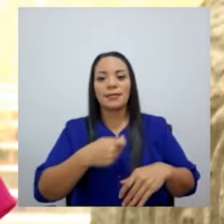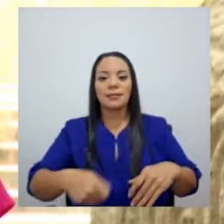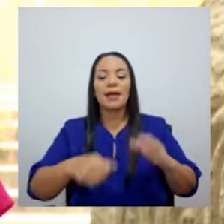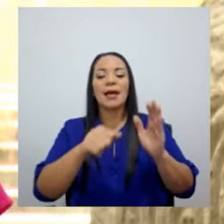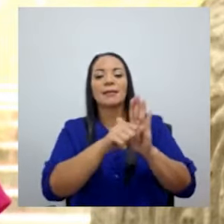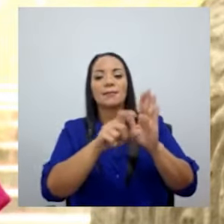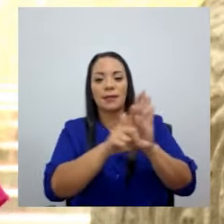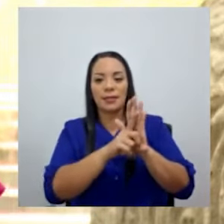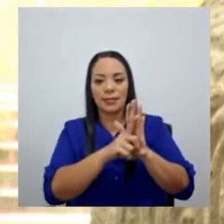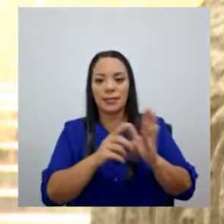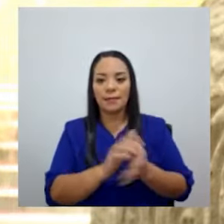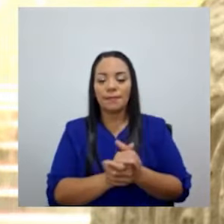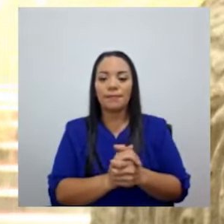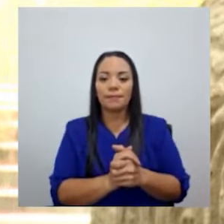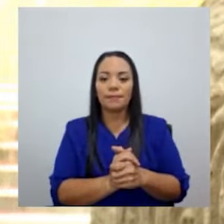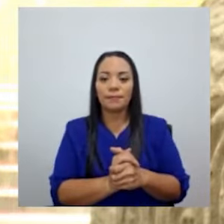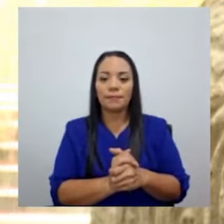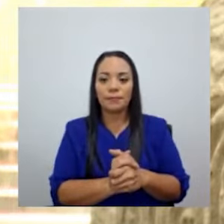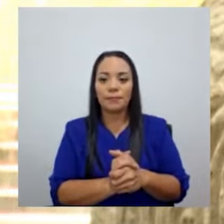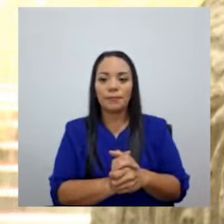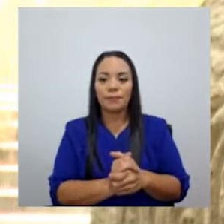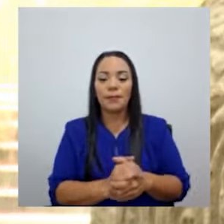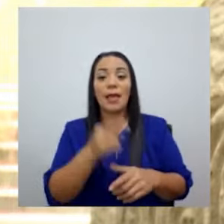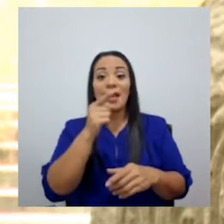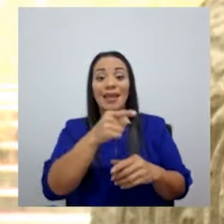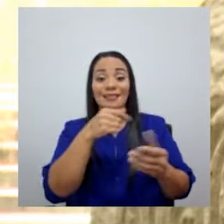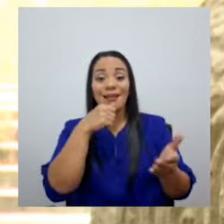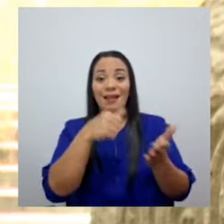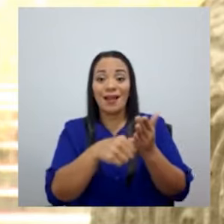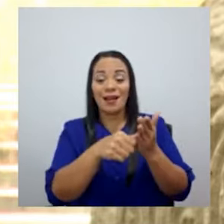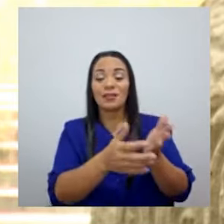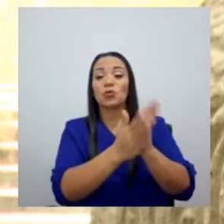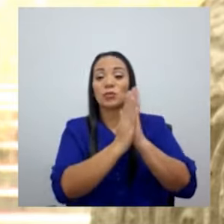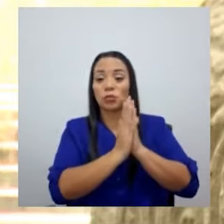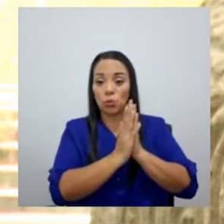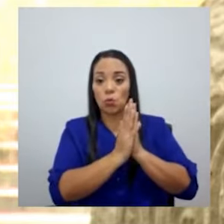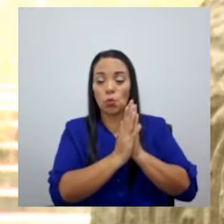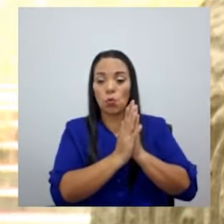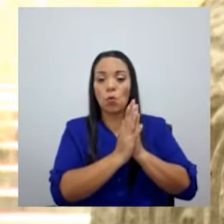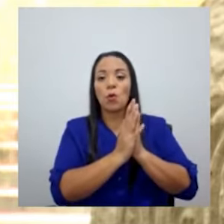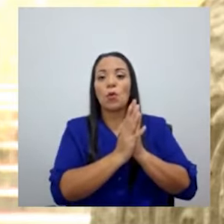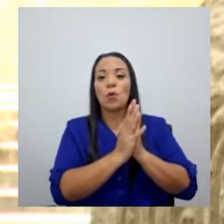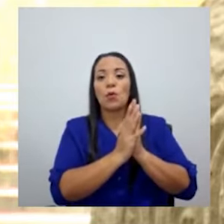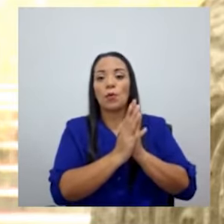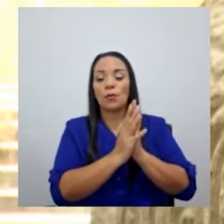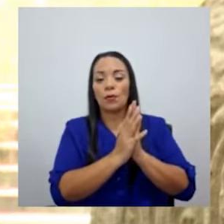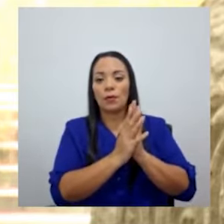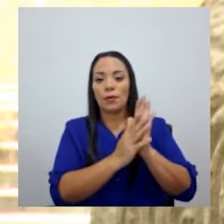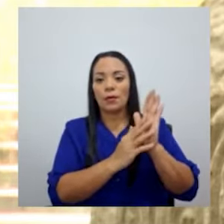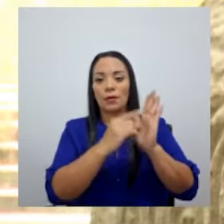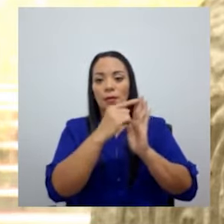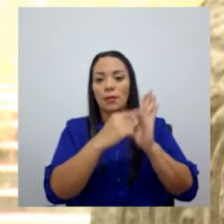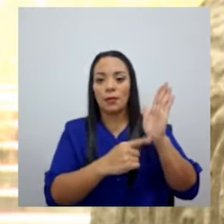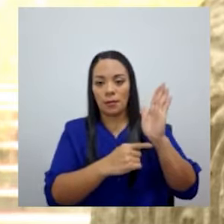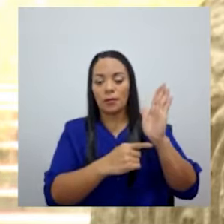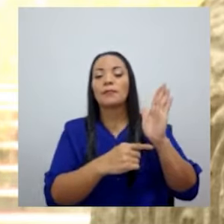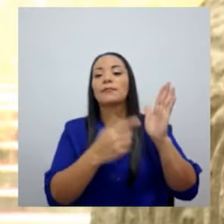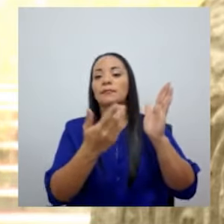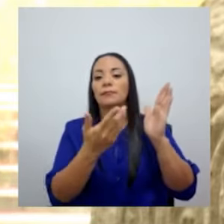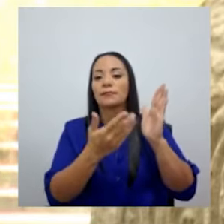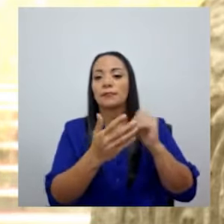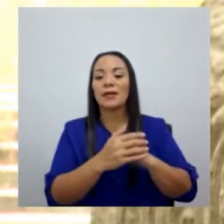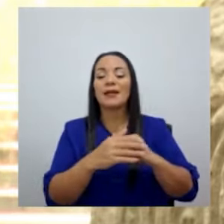Asamblea Legislativa. En esa solicitud está solicitándose, valga la redundancia, que